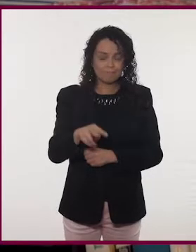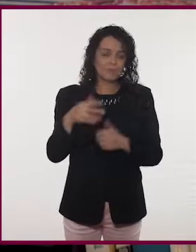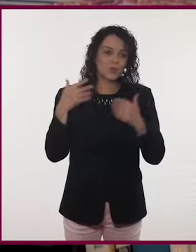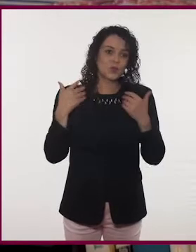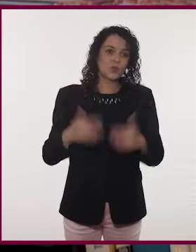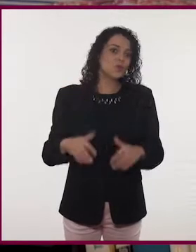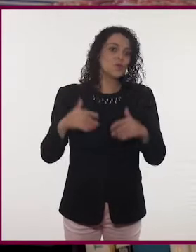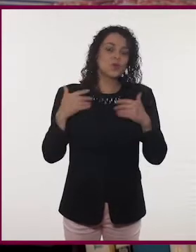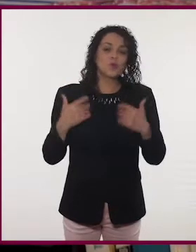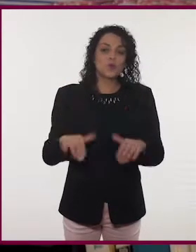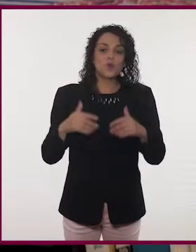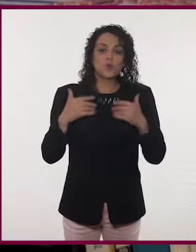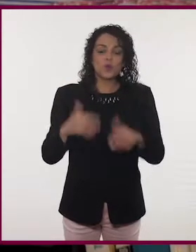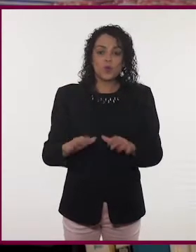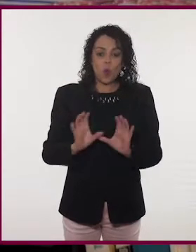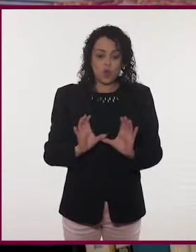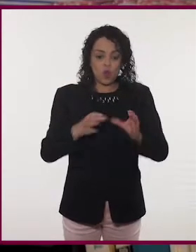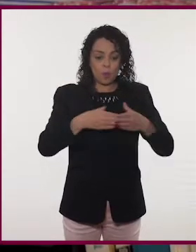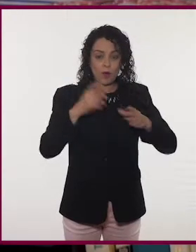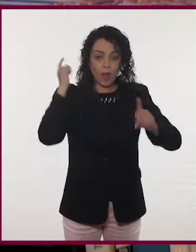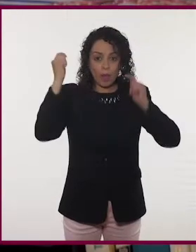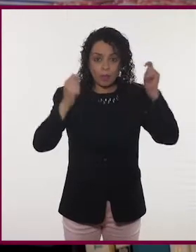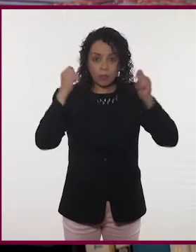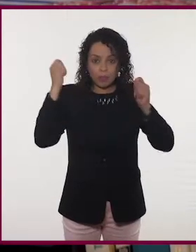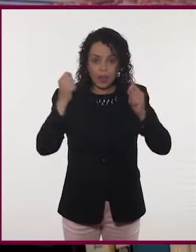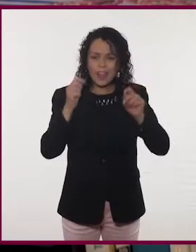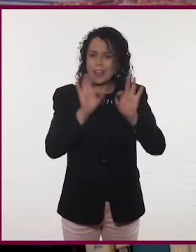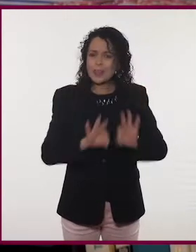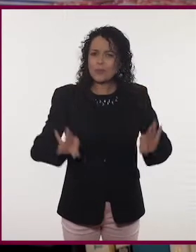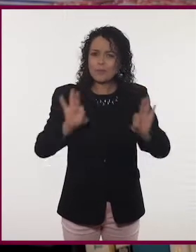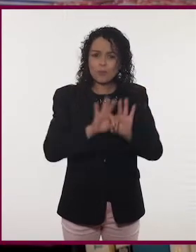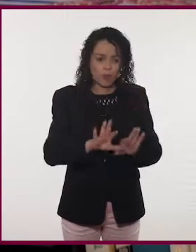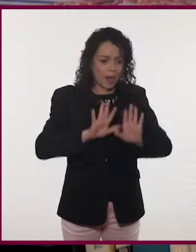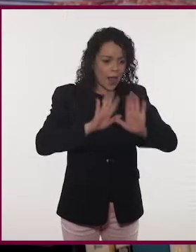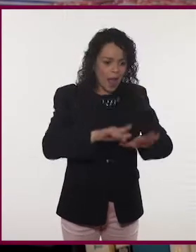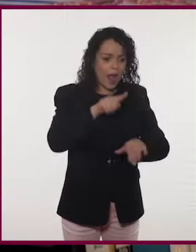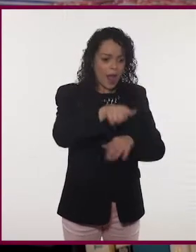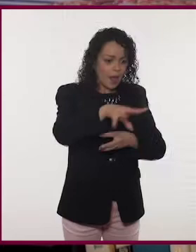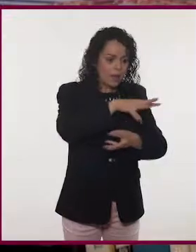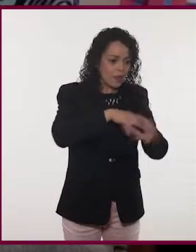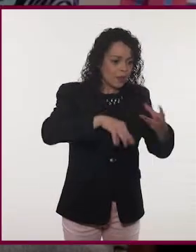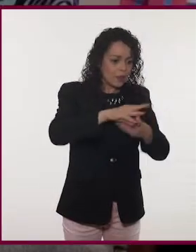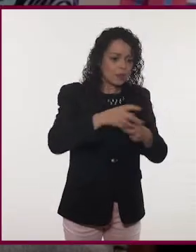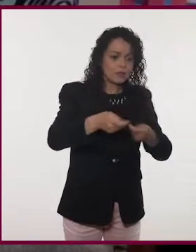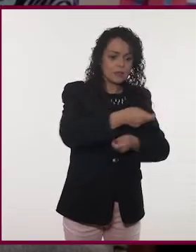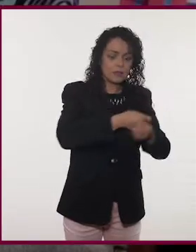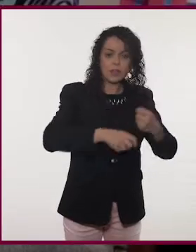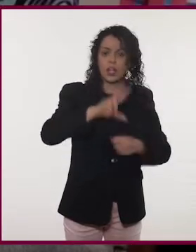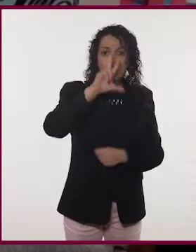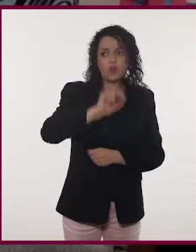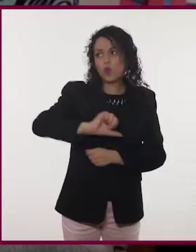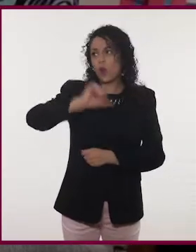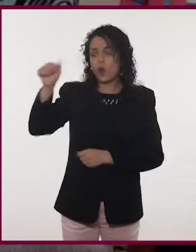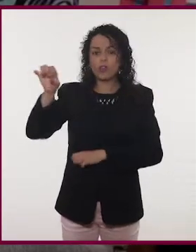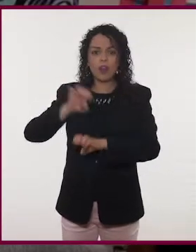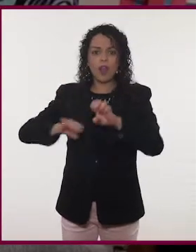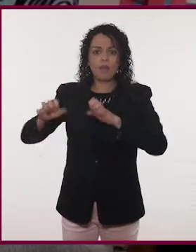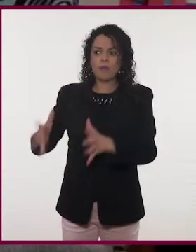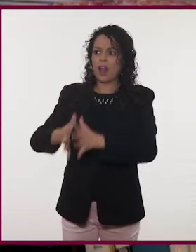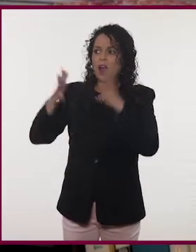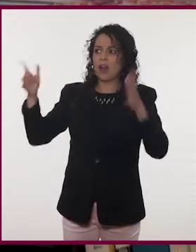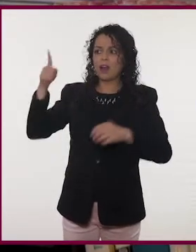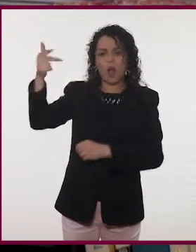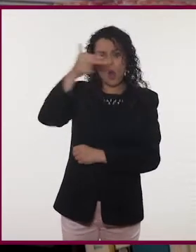ingresos que genera el turismo comunitario se queden en las comunidades y no en manos de intermediarios o grandes cadenas hoteleras que